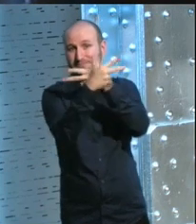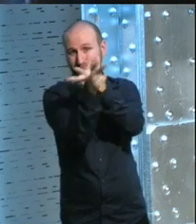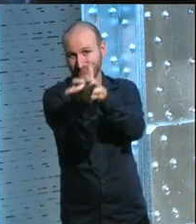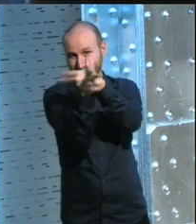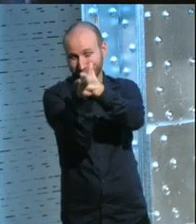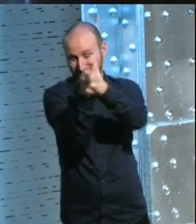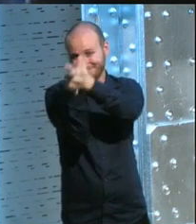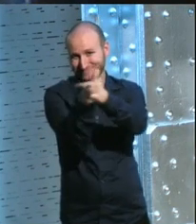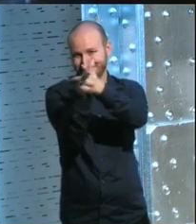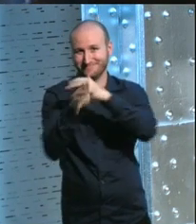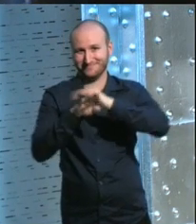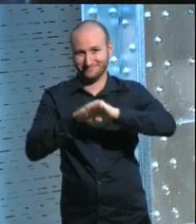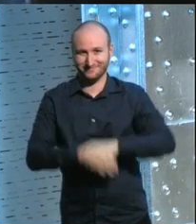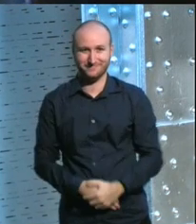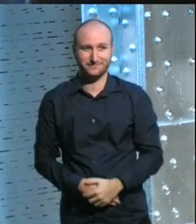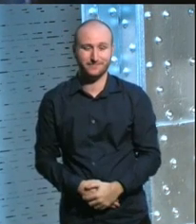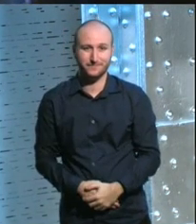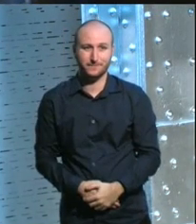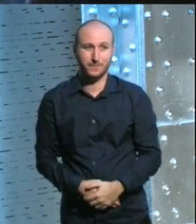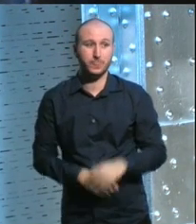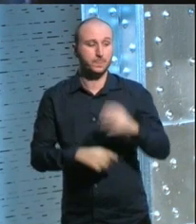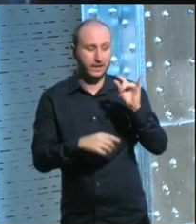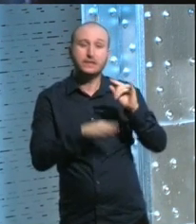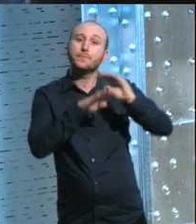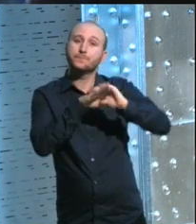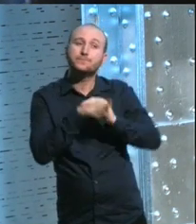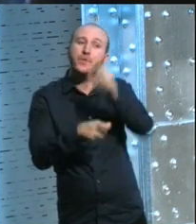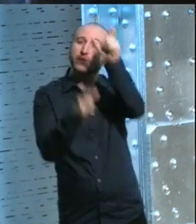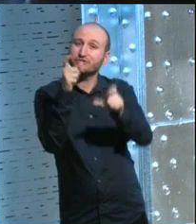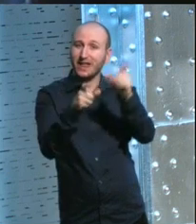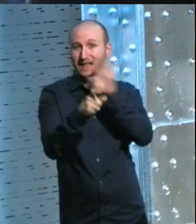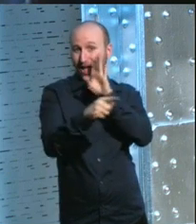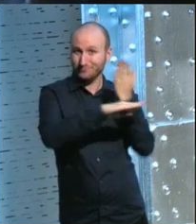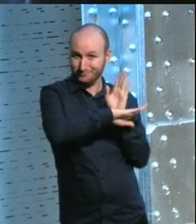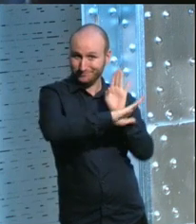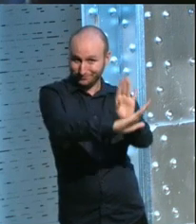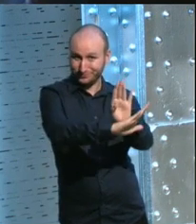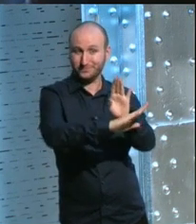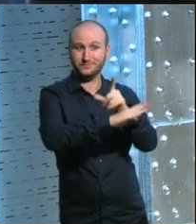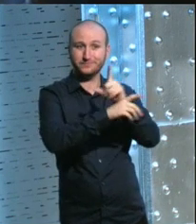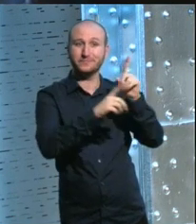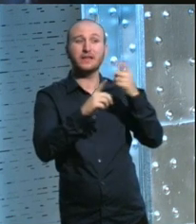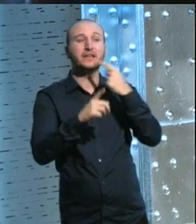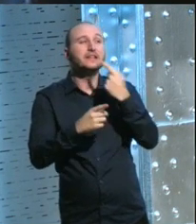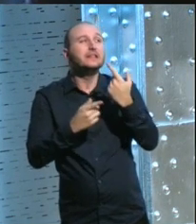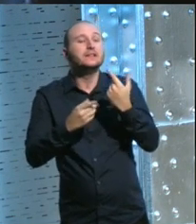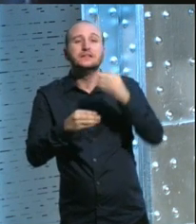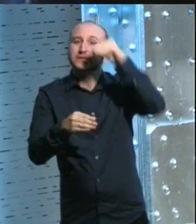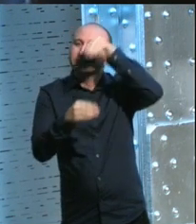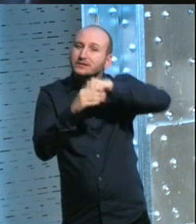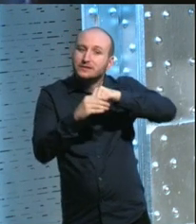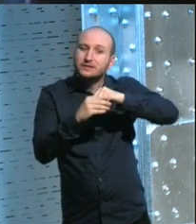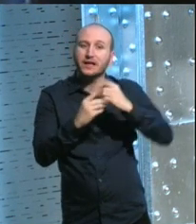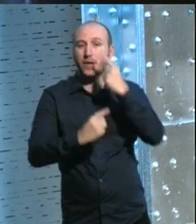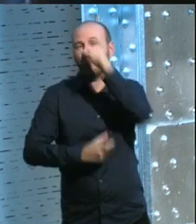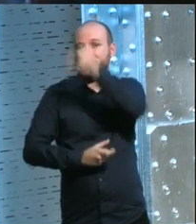Vale, pues micrófono. Digo, Francis, de todas las personas que nos has mostrado, no hay ninguna de la